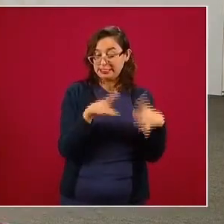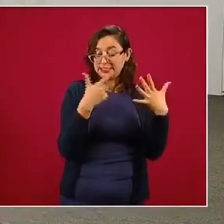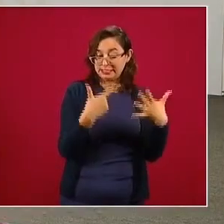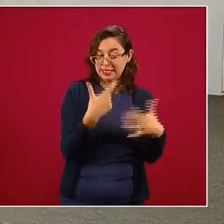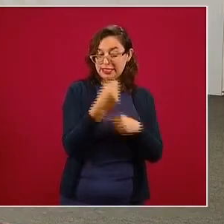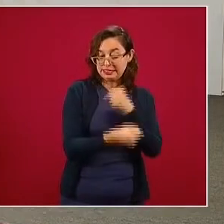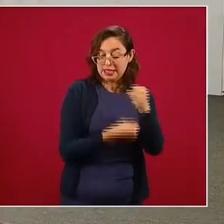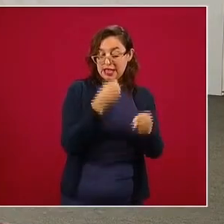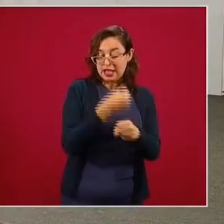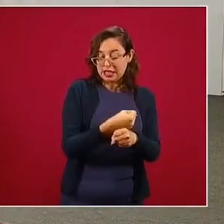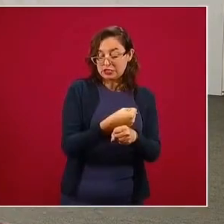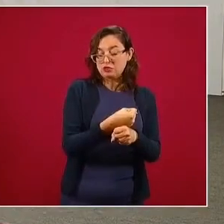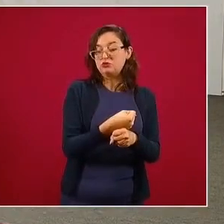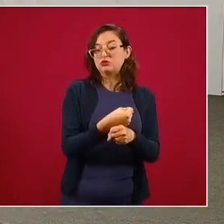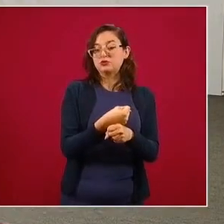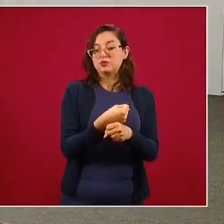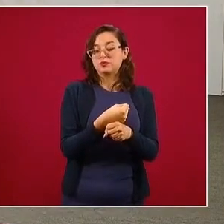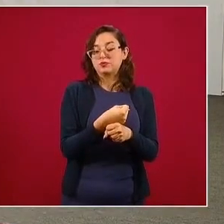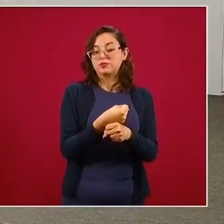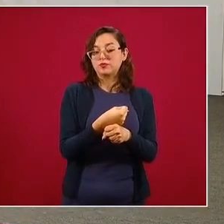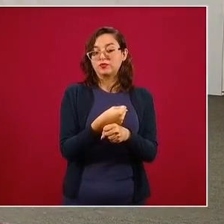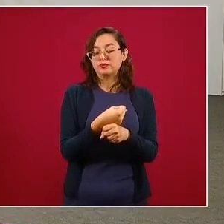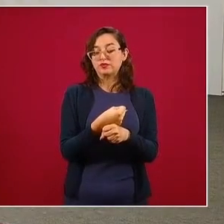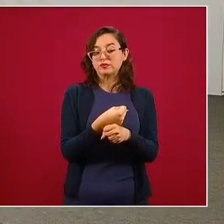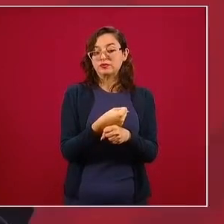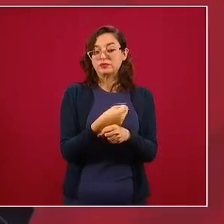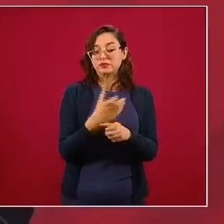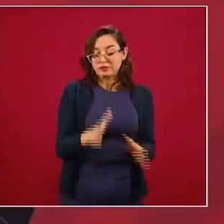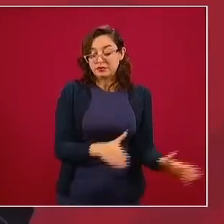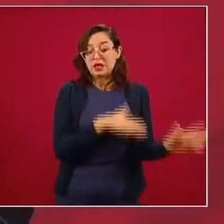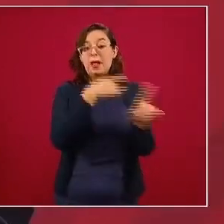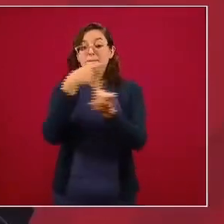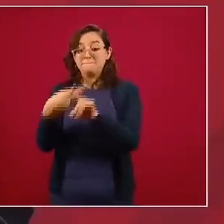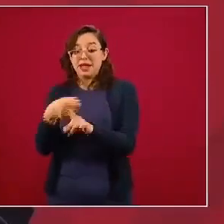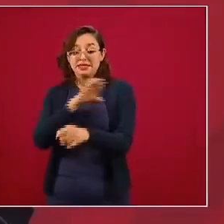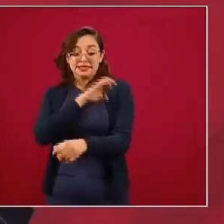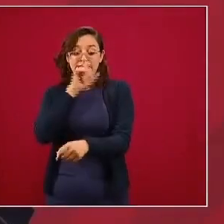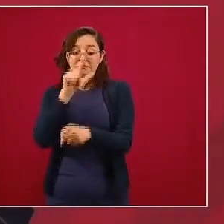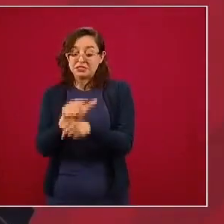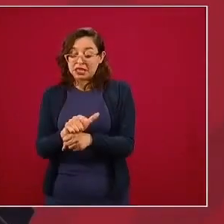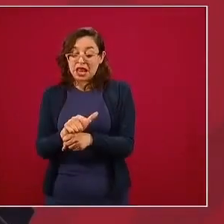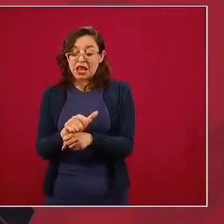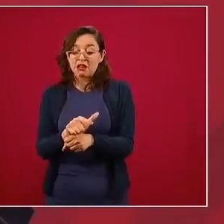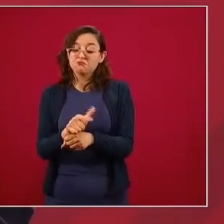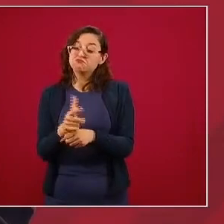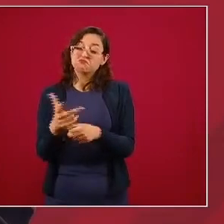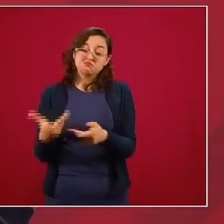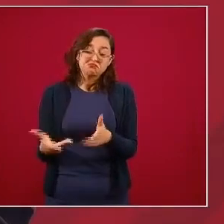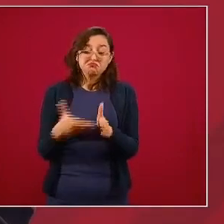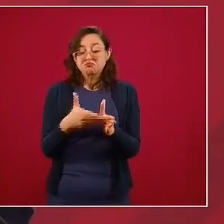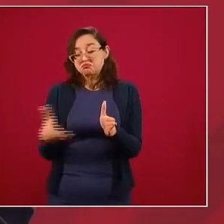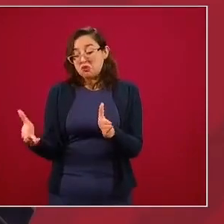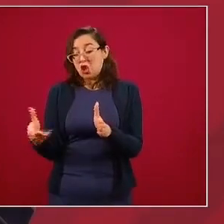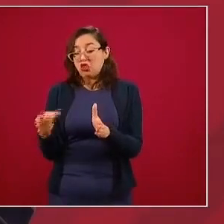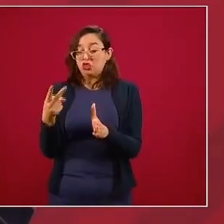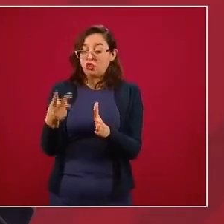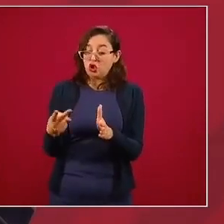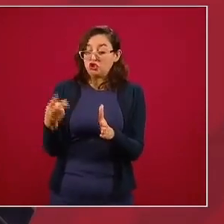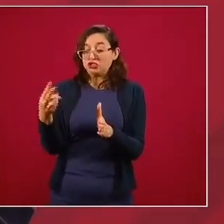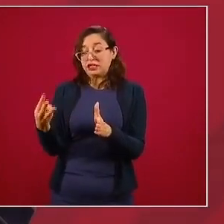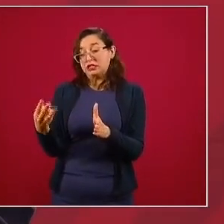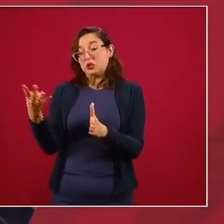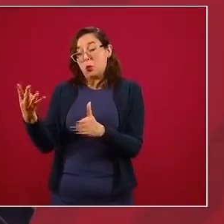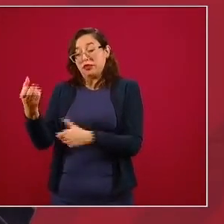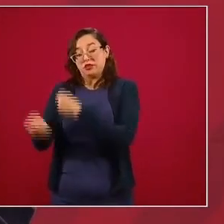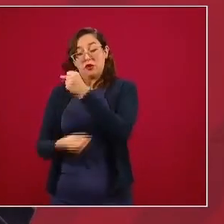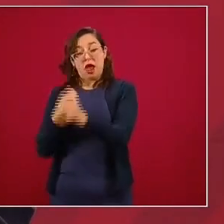escuelas, como el Politécnico Nacional, más la especialidad, que dura al menos 2, generalmente 3 y a